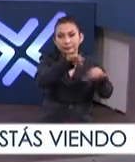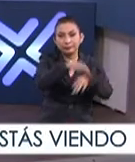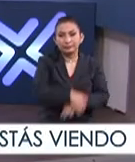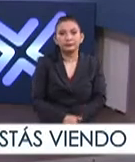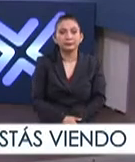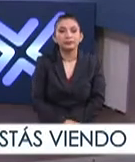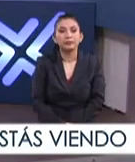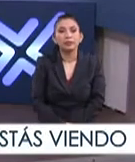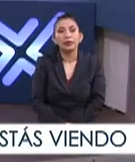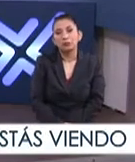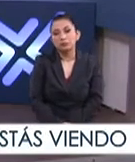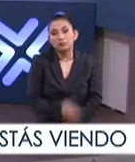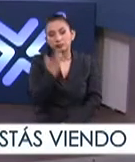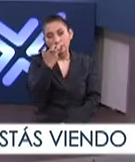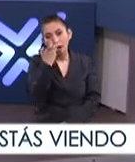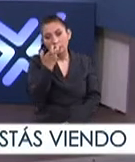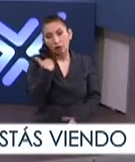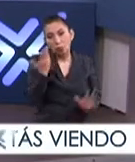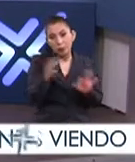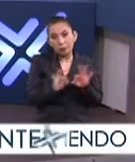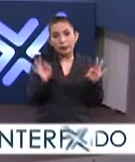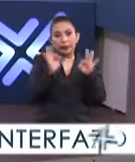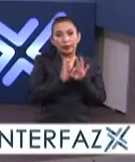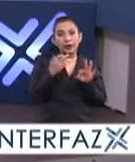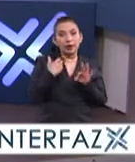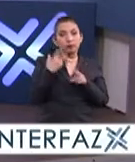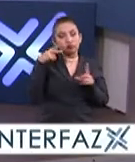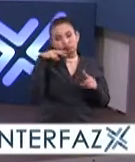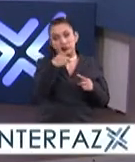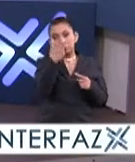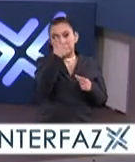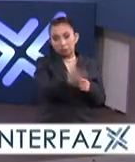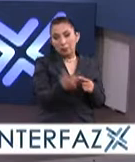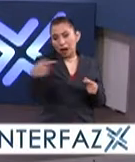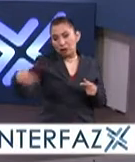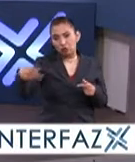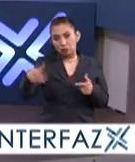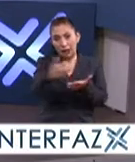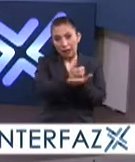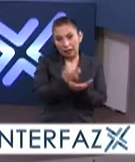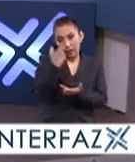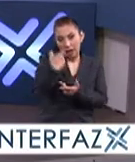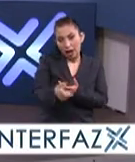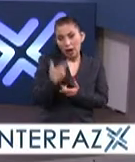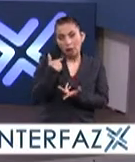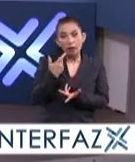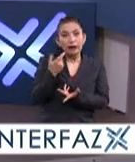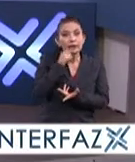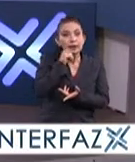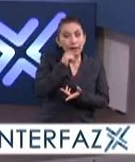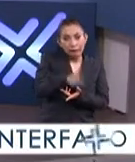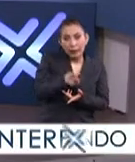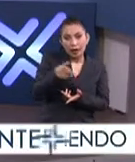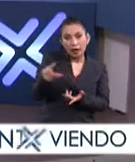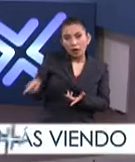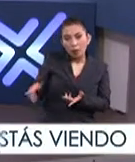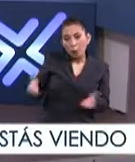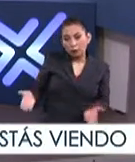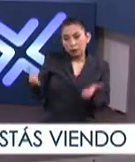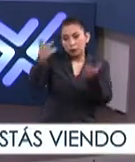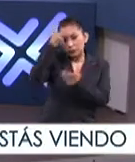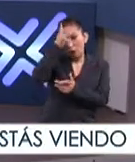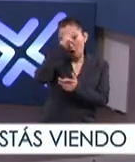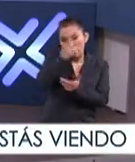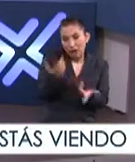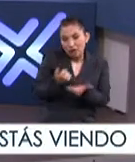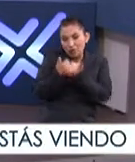trabajo. Entonces esto, digamos, es muy importante desde un punto de vista económico, pero también desde un punto de vista